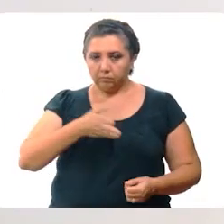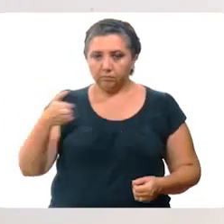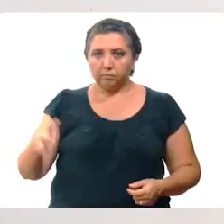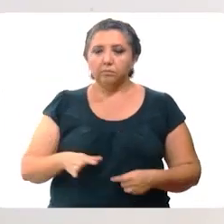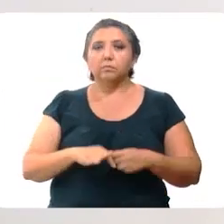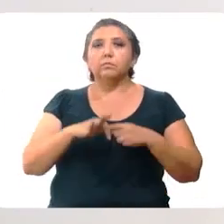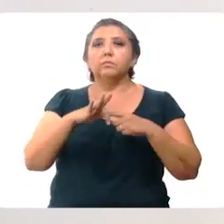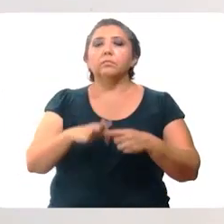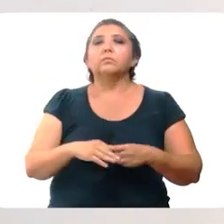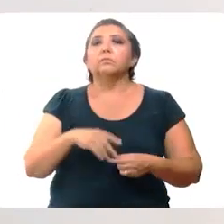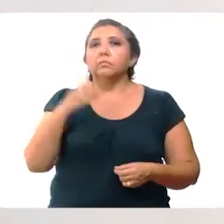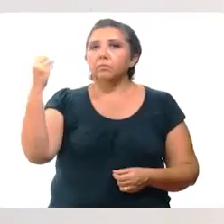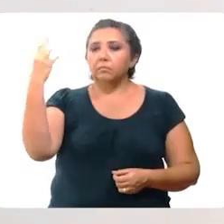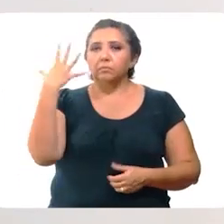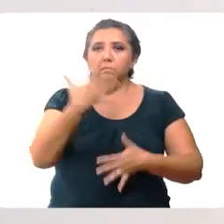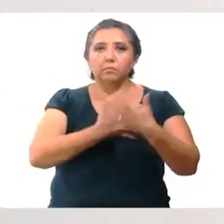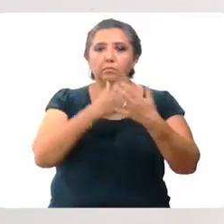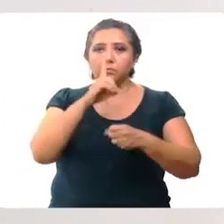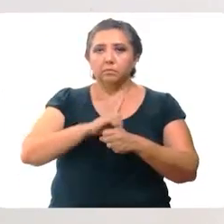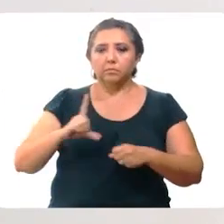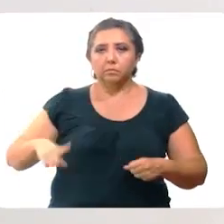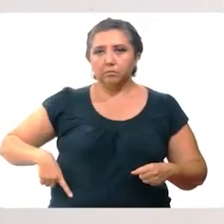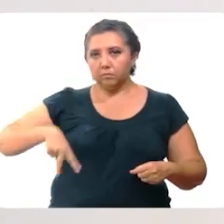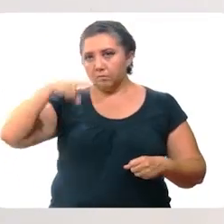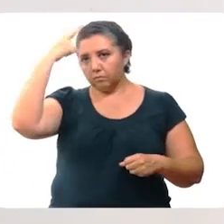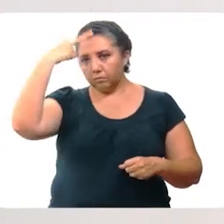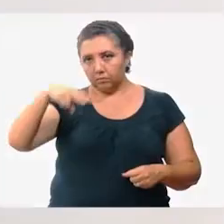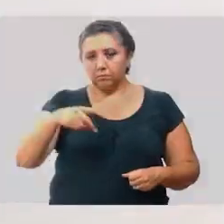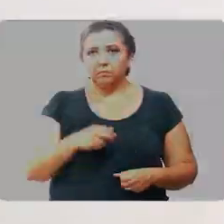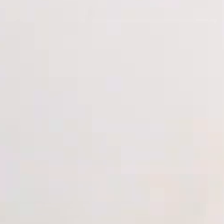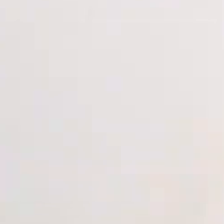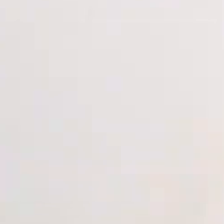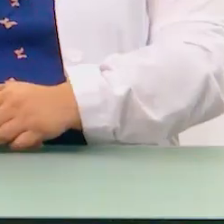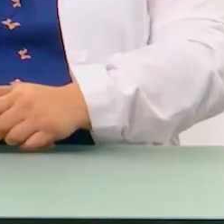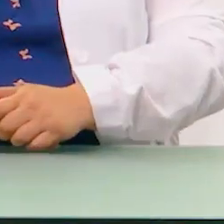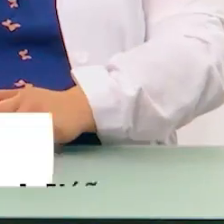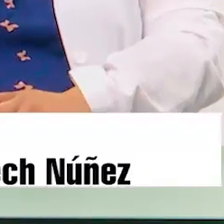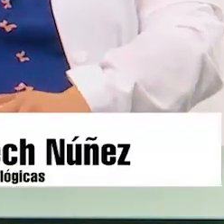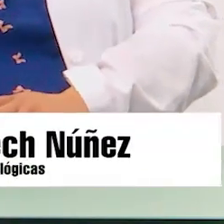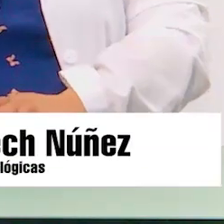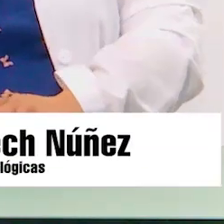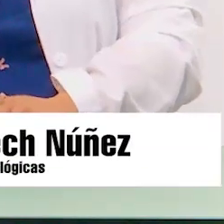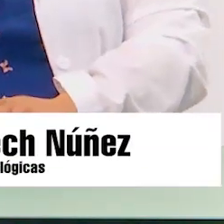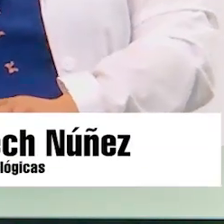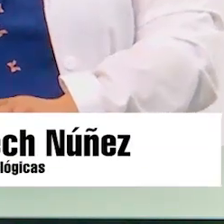de presentación con el semáforo quincenal del Gobierno Federal. Hasta aquí el reporte, doctora.